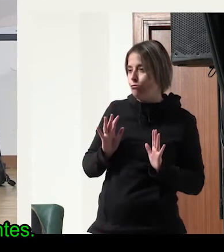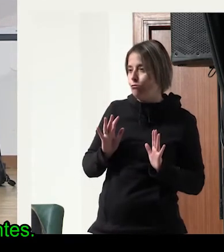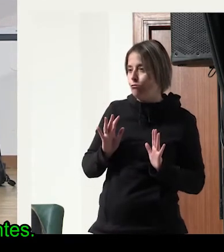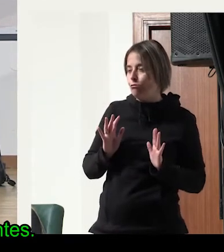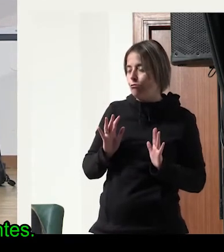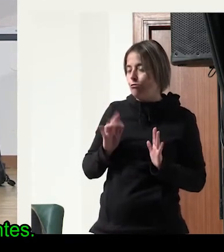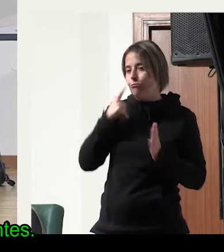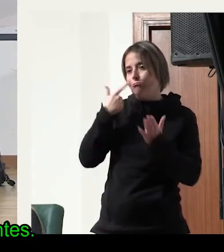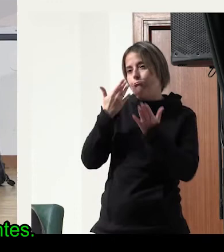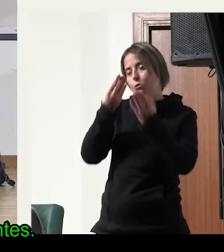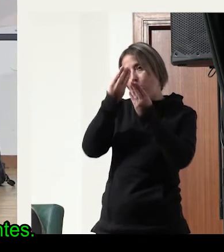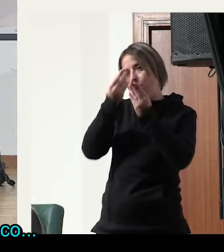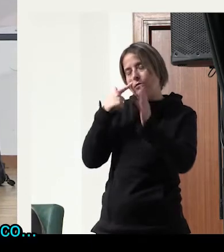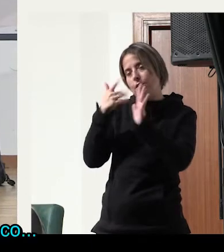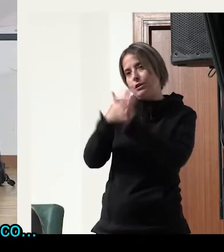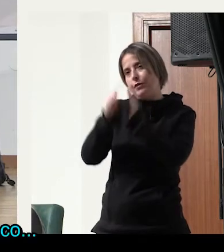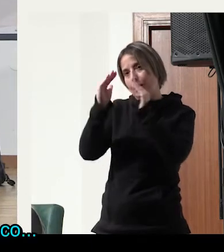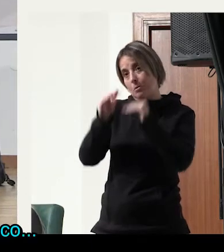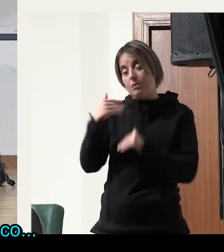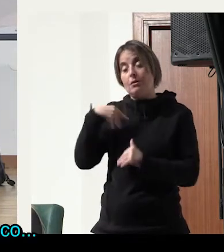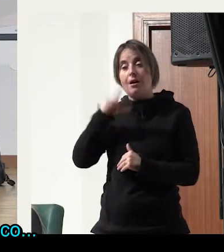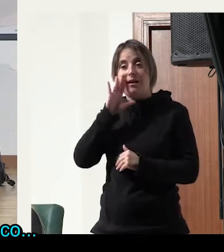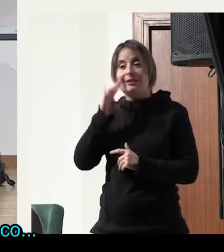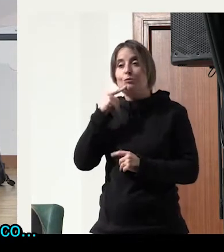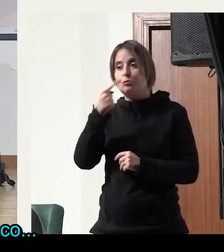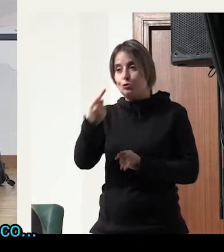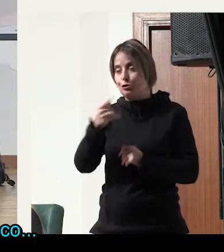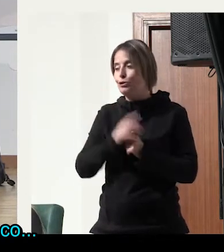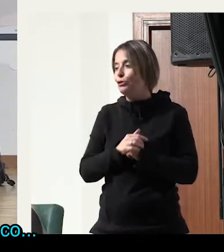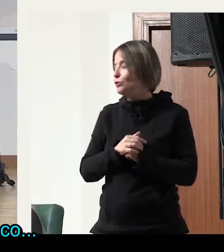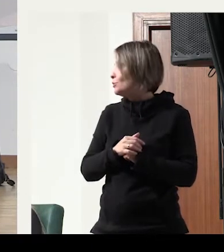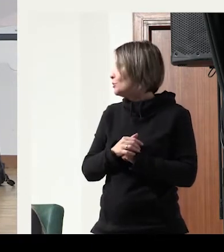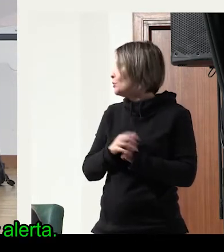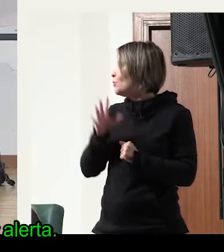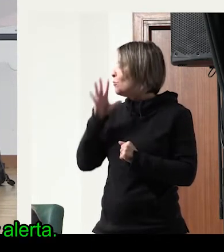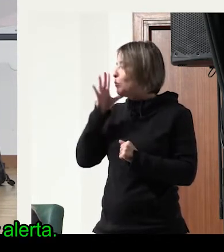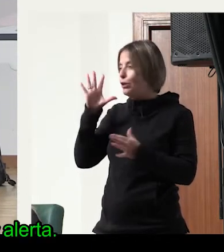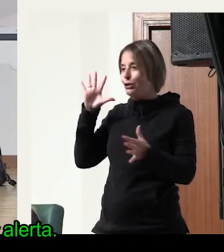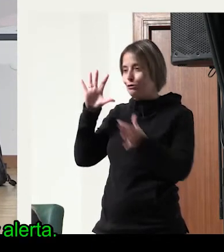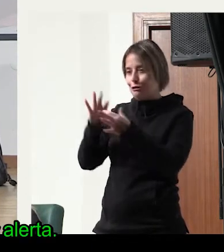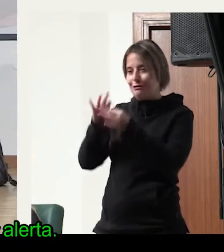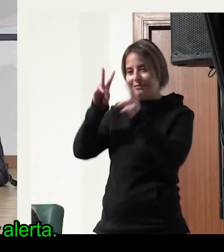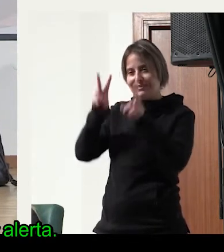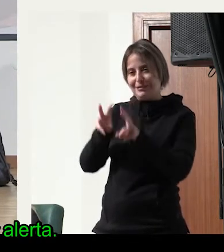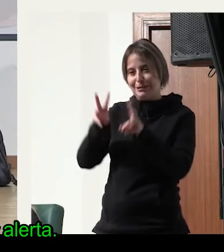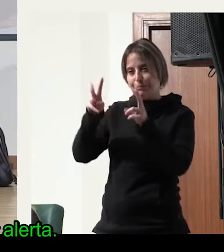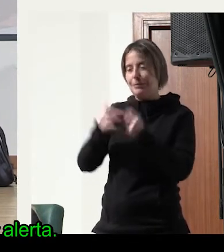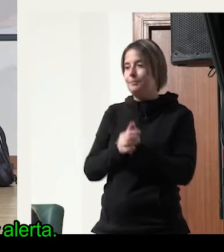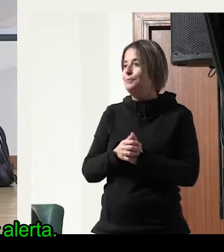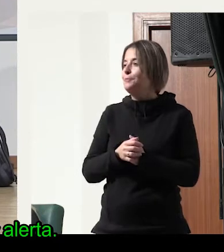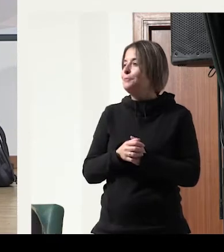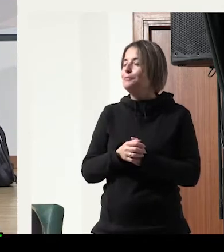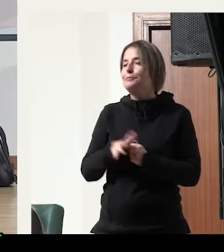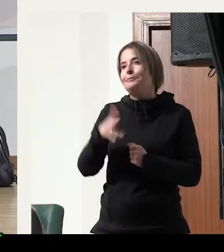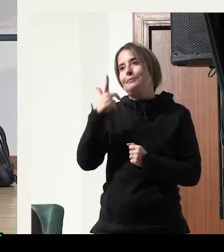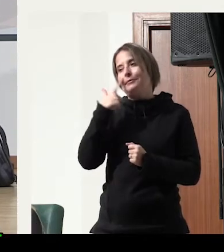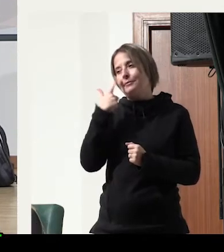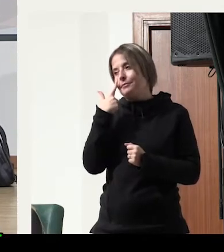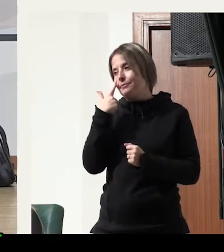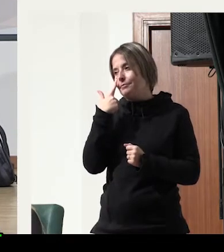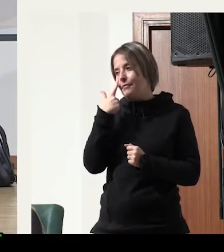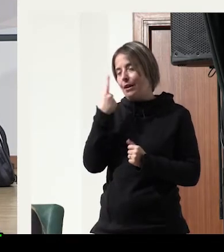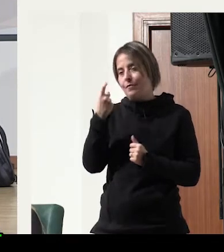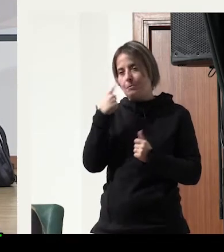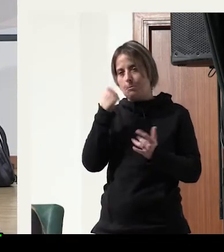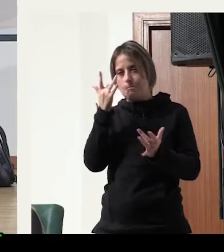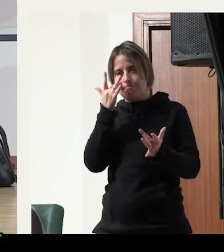Sí, ya lo estábamos diciendo sí, antes. Sí, por creo eso, porque estabas sí, hablando sí. un poquito. Bueno, yo creo que hay que estar eso como alerta. A ver, por